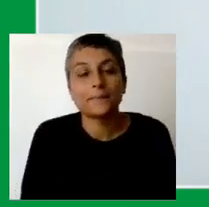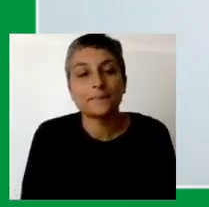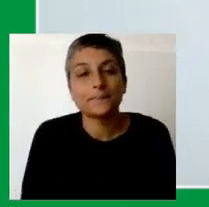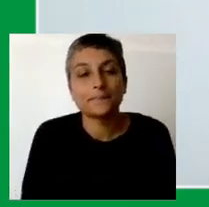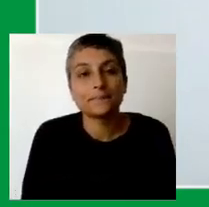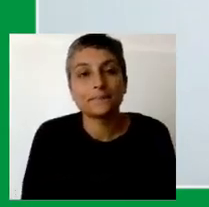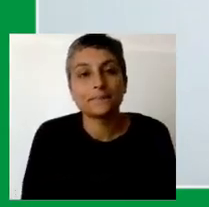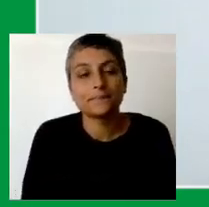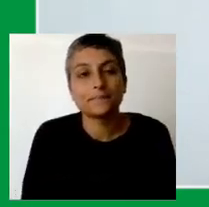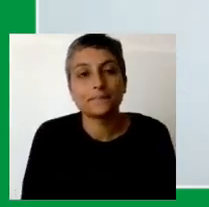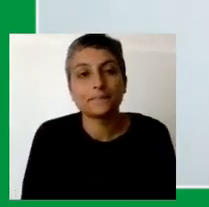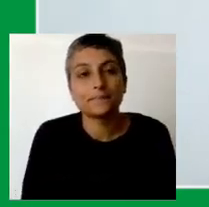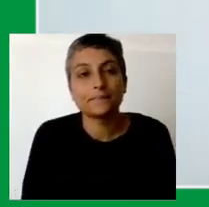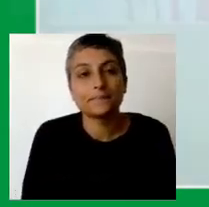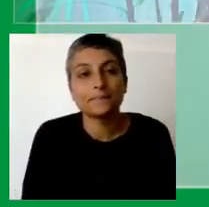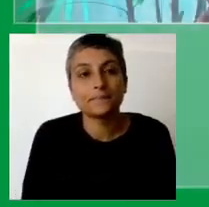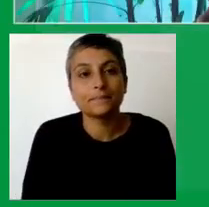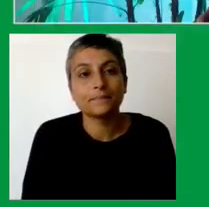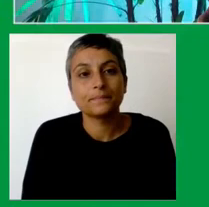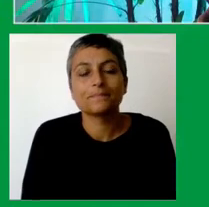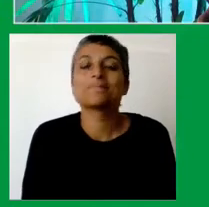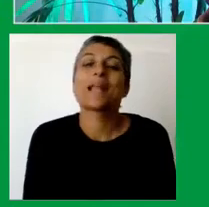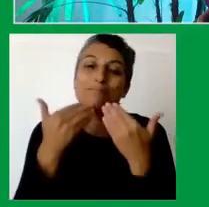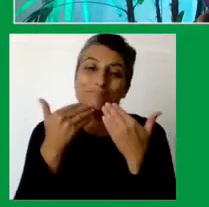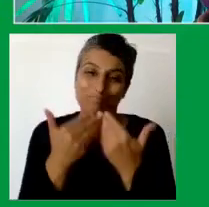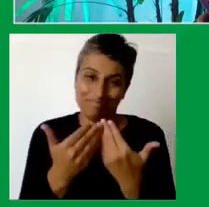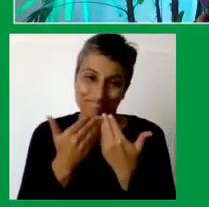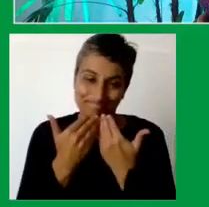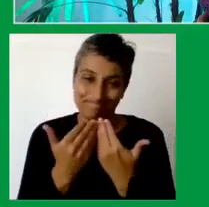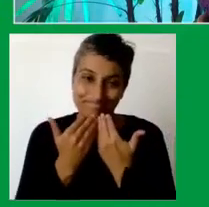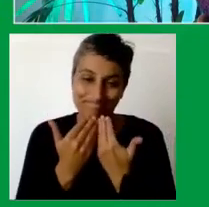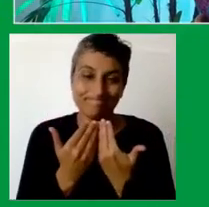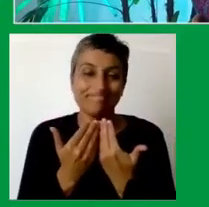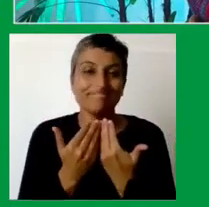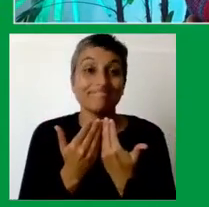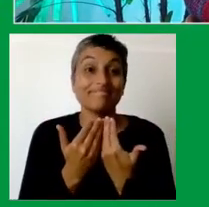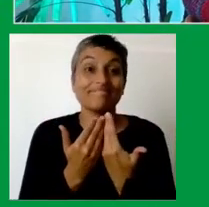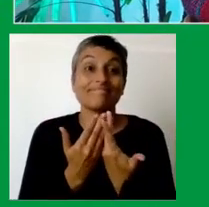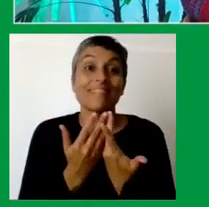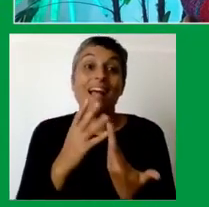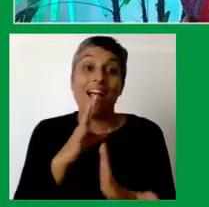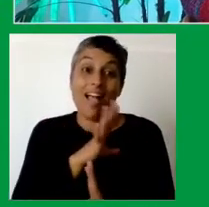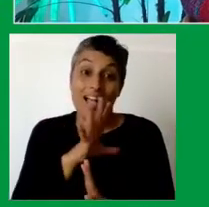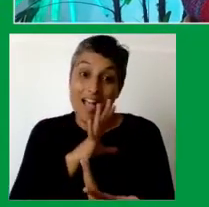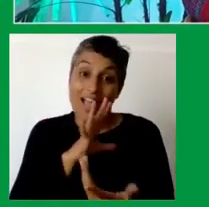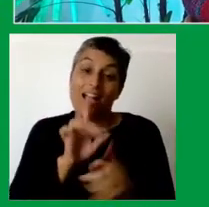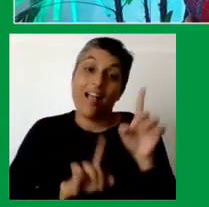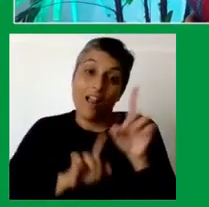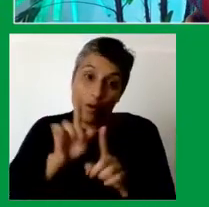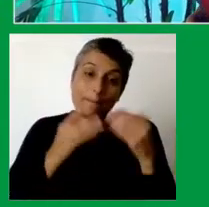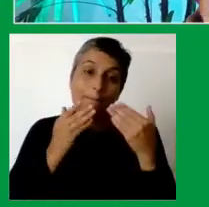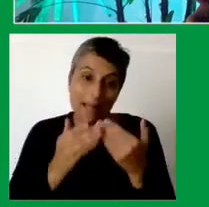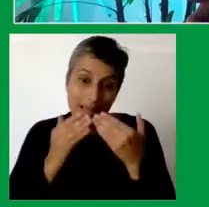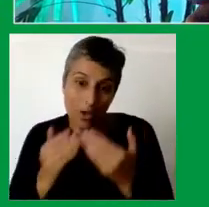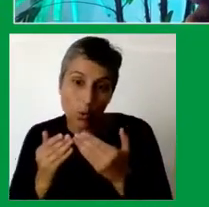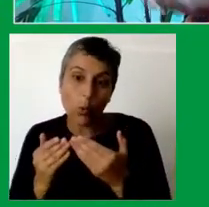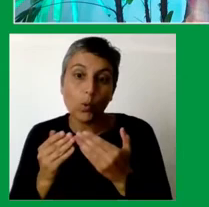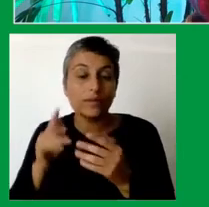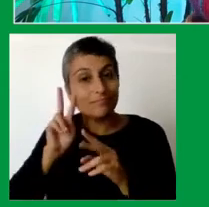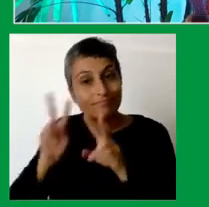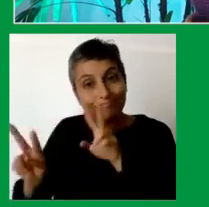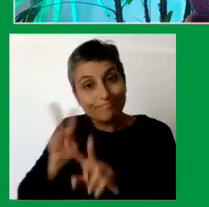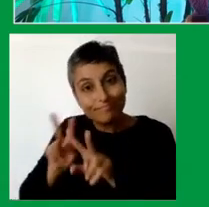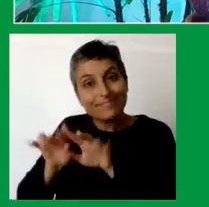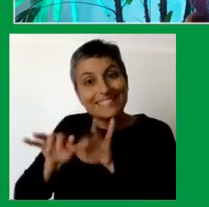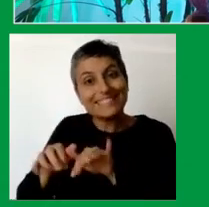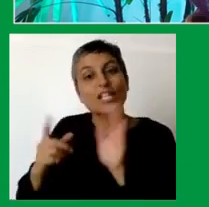Bien, muchas gracias, Karina. Quedaron algunas preguntas pendientes allí en el chat de YouTube, que bueno, después también va